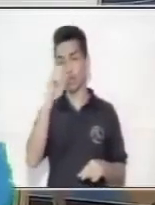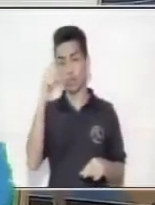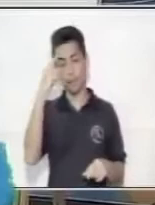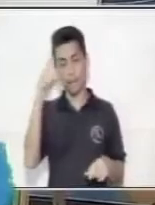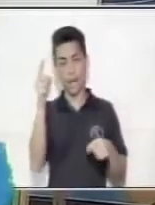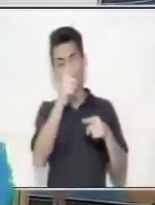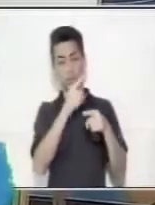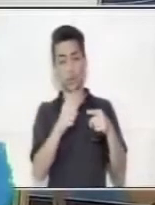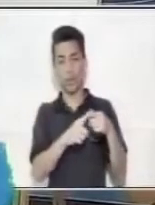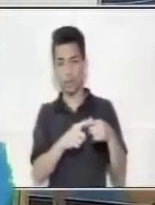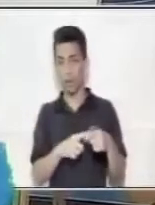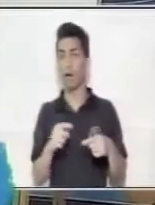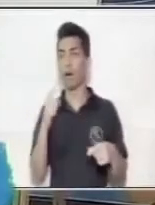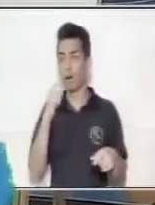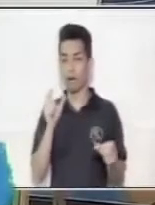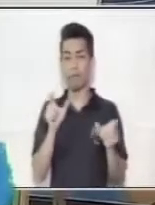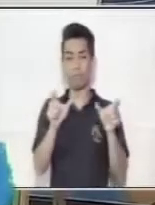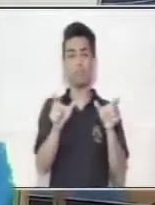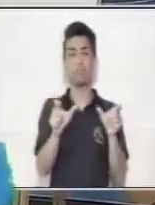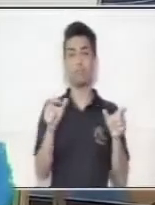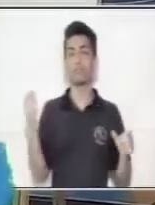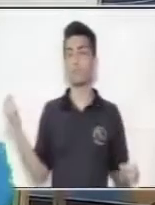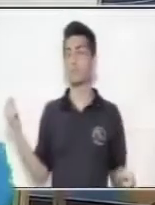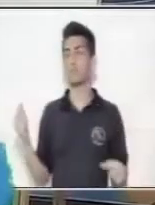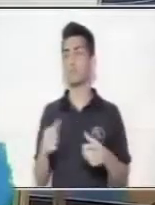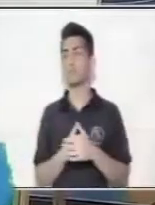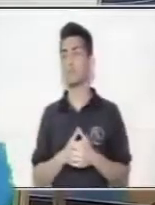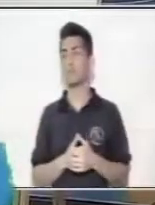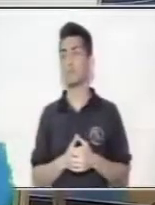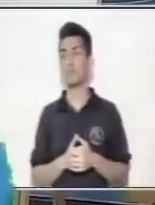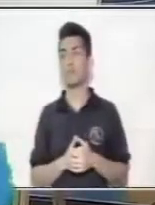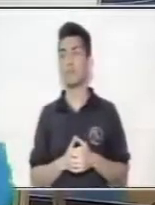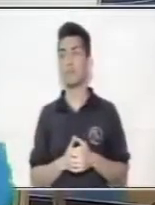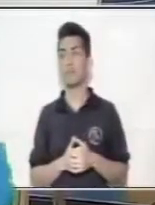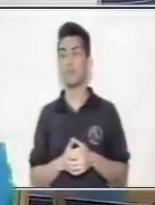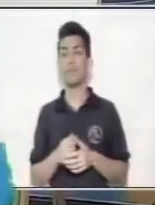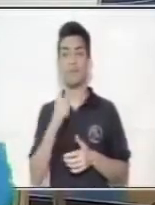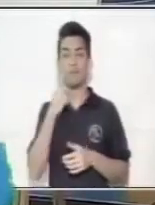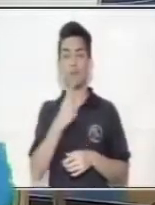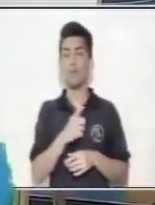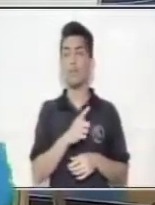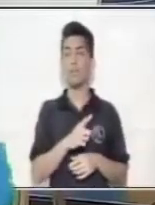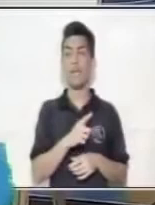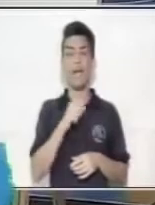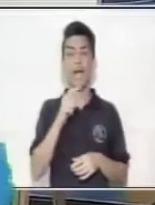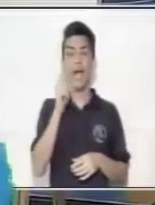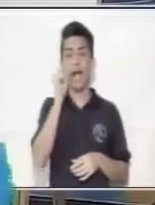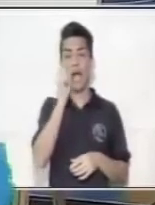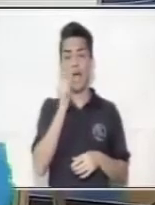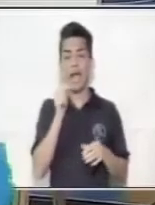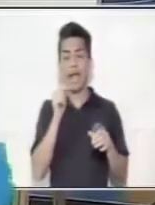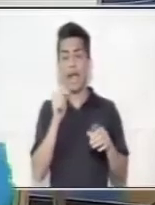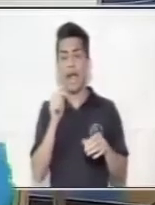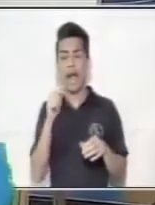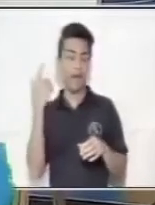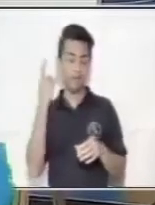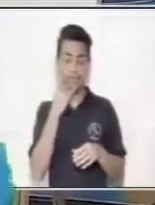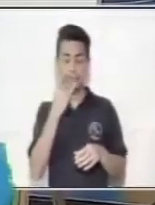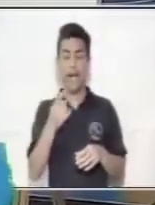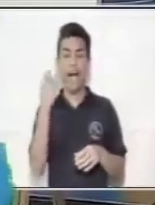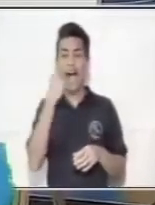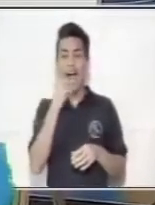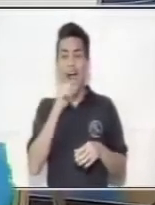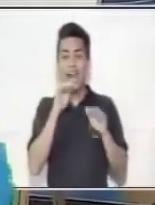Este caso serían sustantivos también que recordemos que son núcleos. Por lo tanto, podemos identificar que niña y perro son sustantivos y